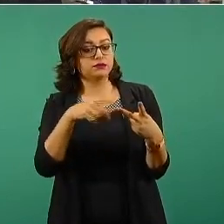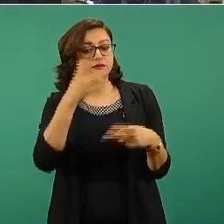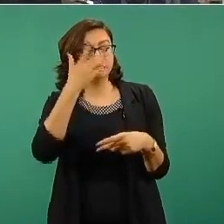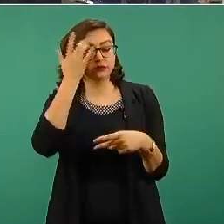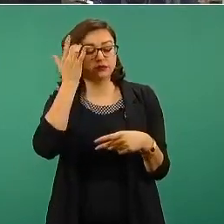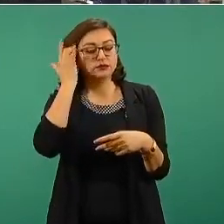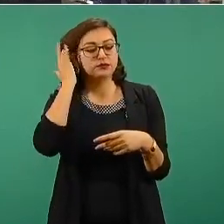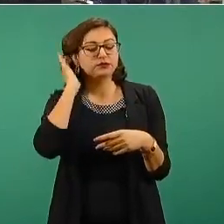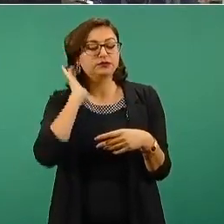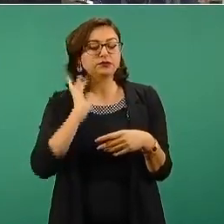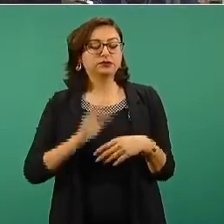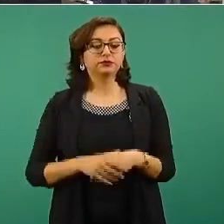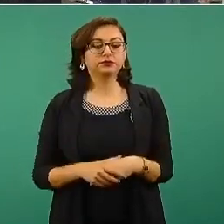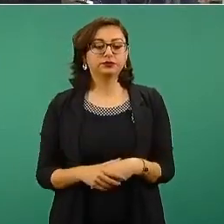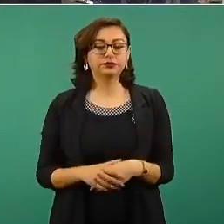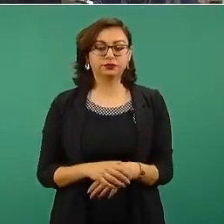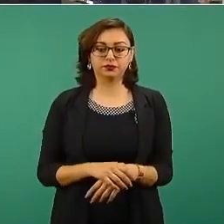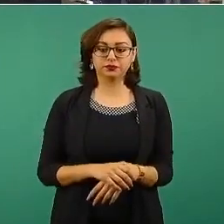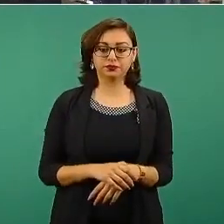de nuestros